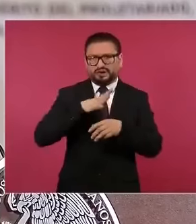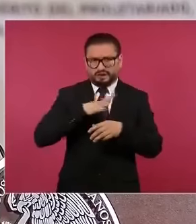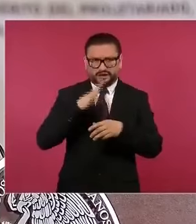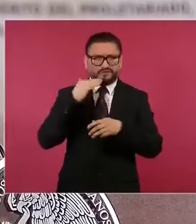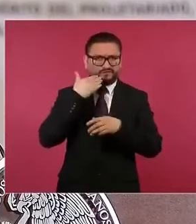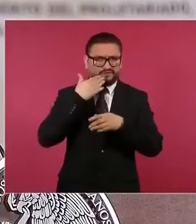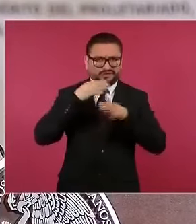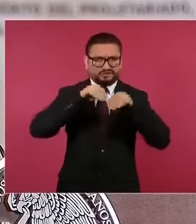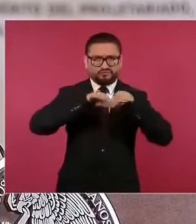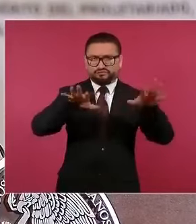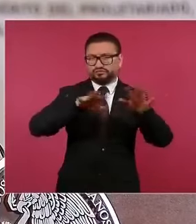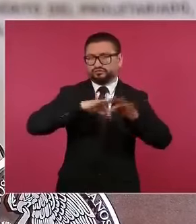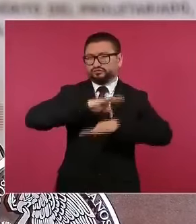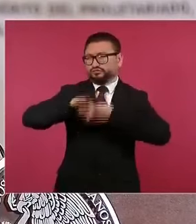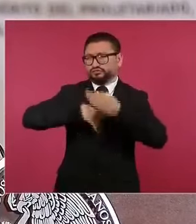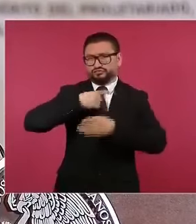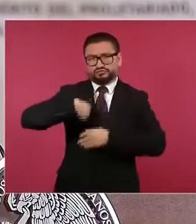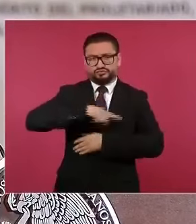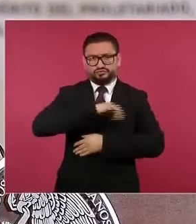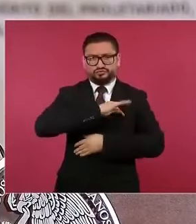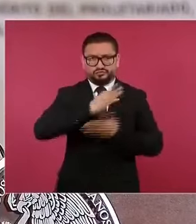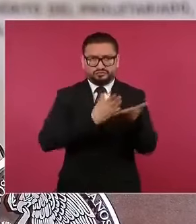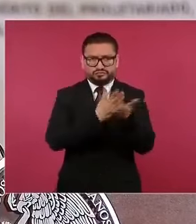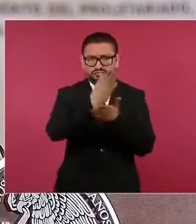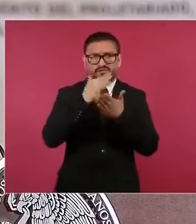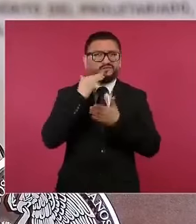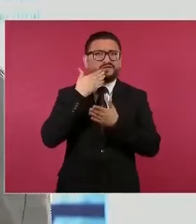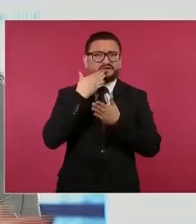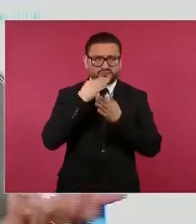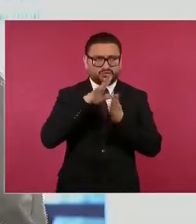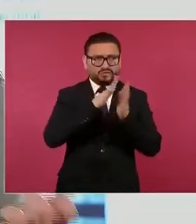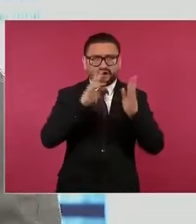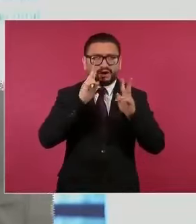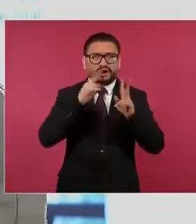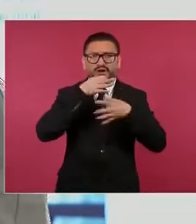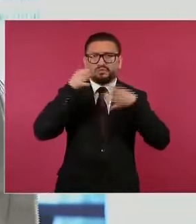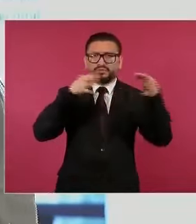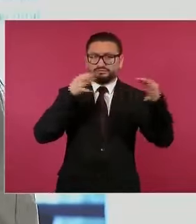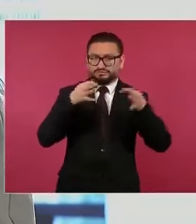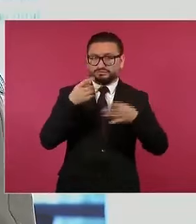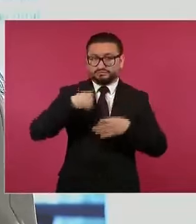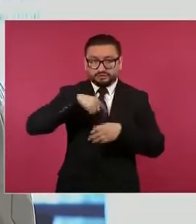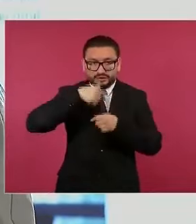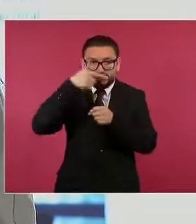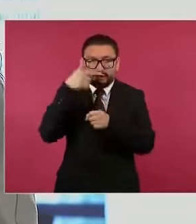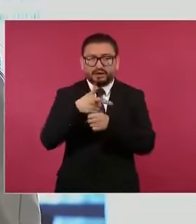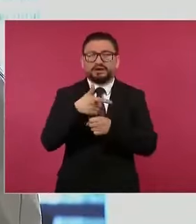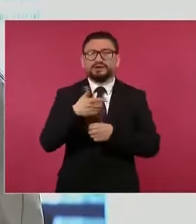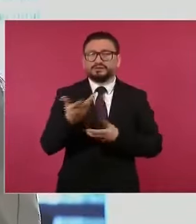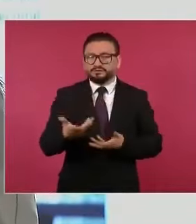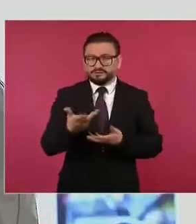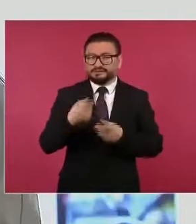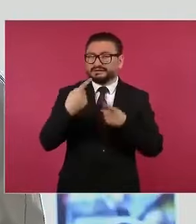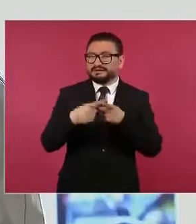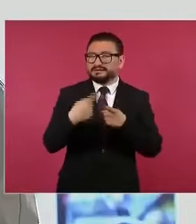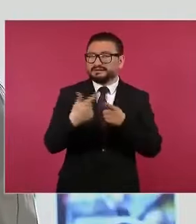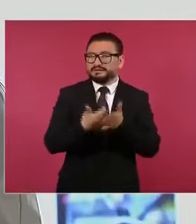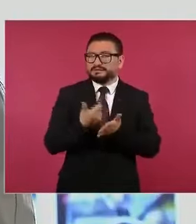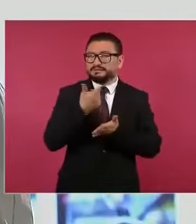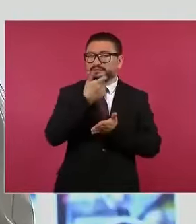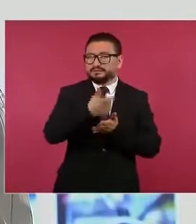Tiene, bueno, algo, mucho, tal vez de razón el presidente. Y es que la encargada de quién es quién en las mentiras,